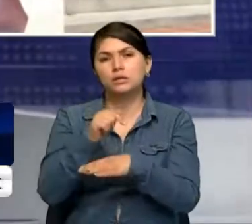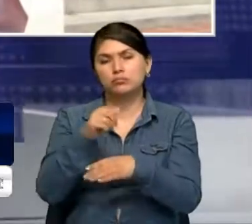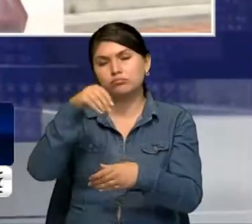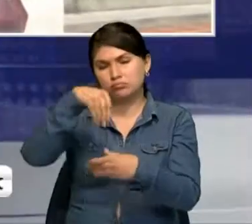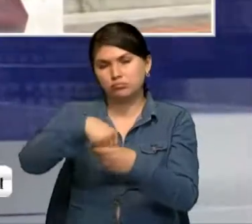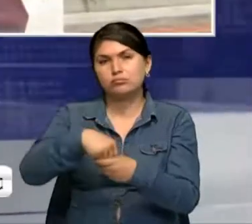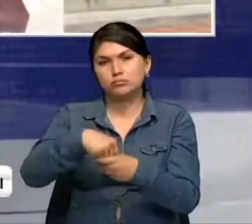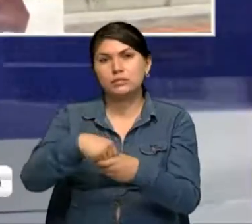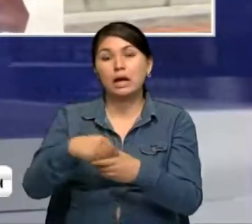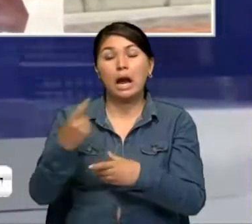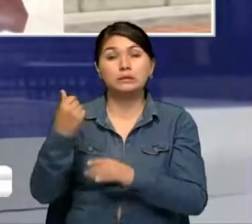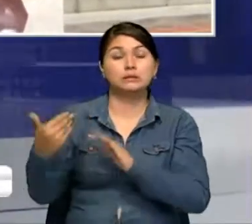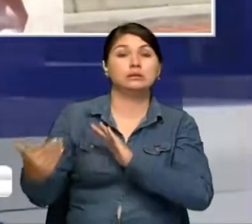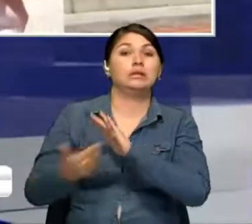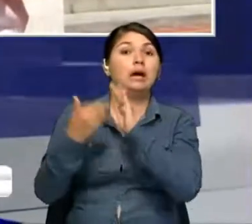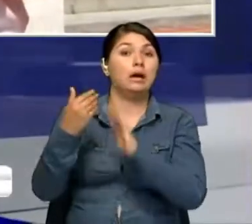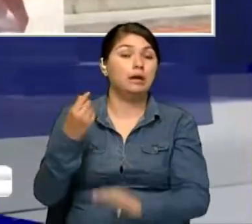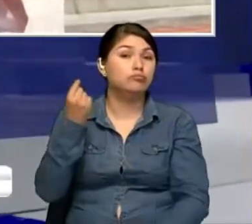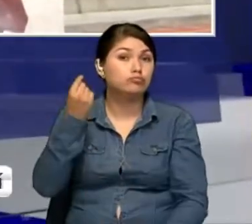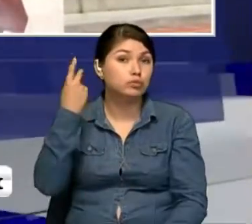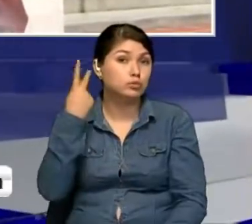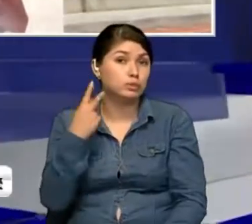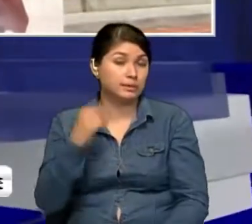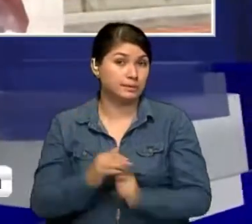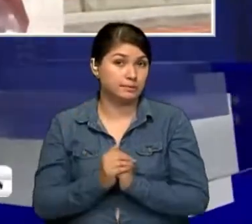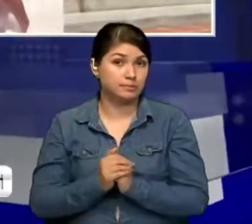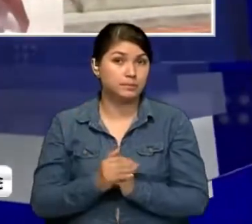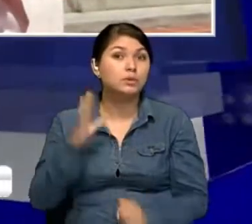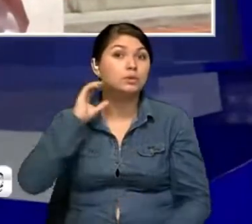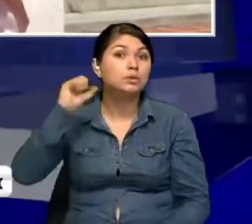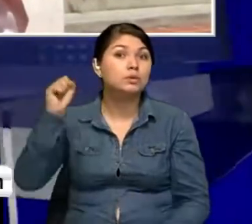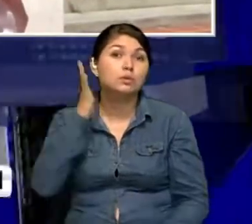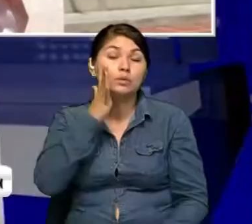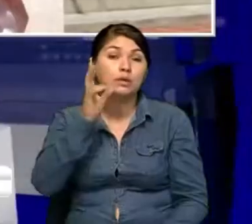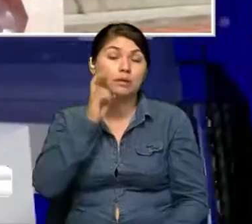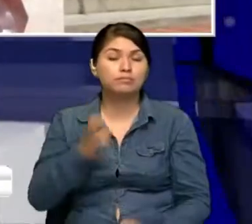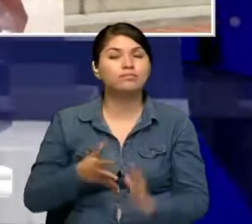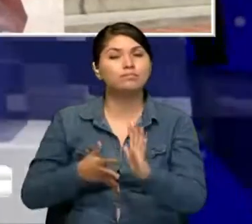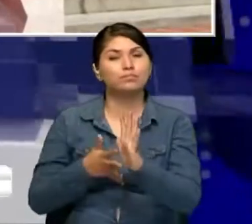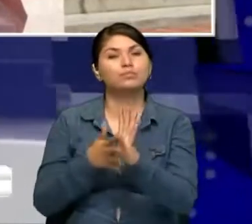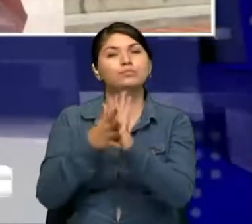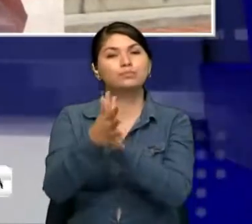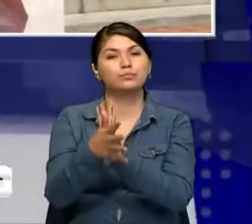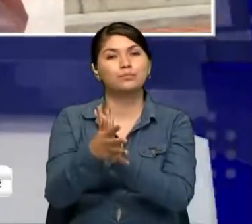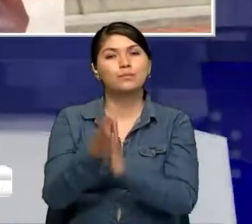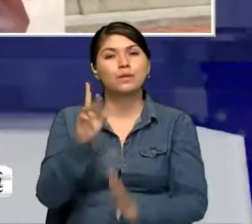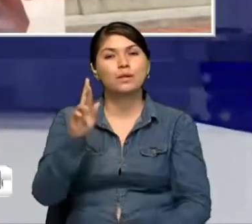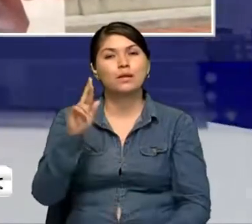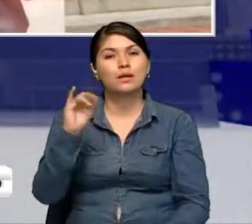Olger Pérez, quien recibió el atentado el día anterior. Desde Ocaña, en el norte de Santander, con la cámara de Jesús Zúñiga,